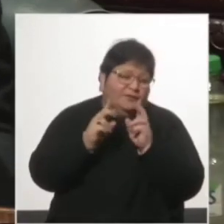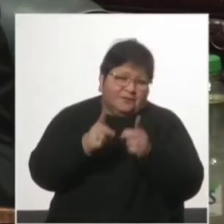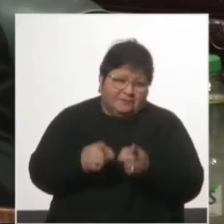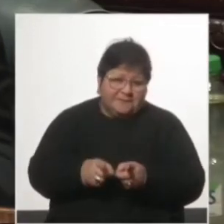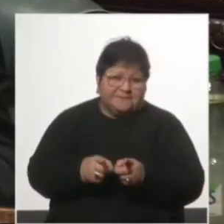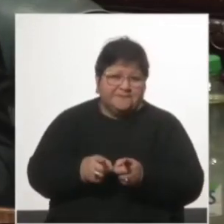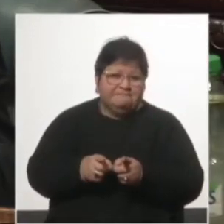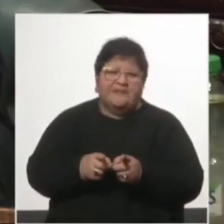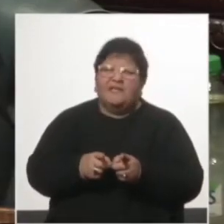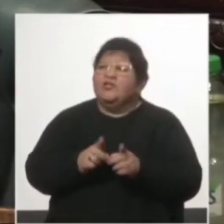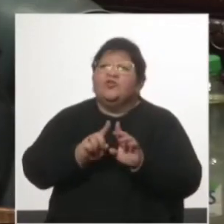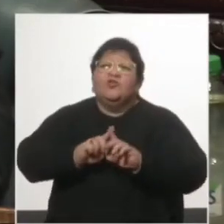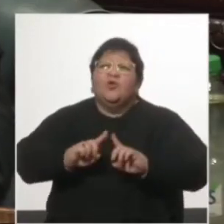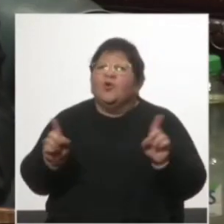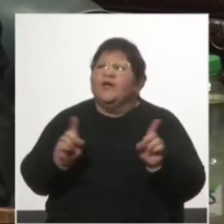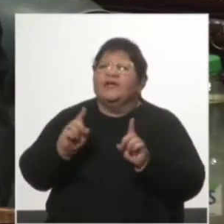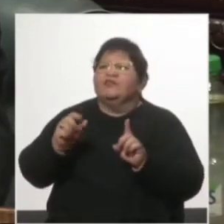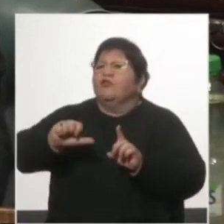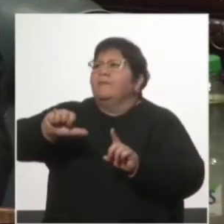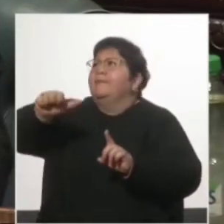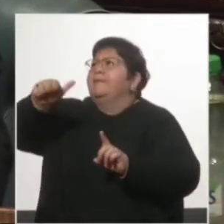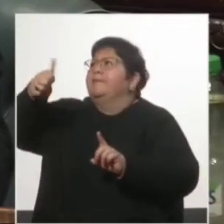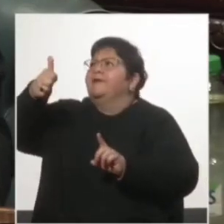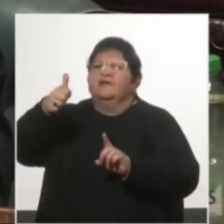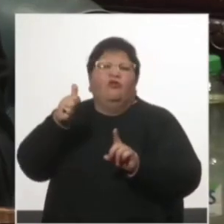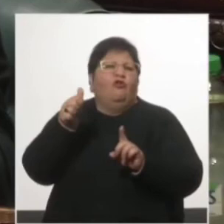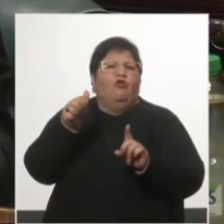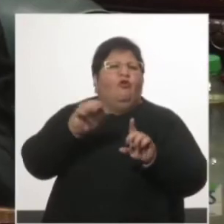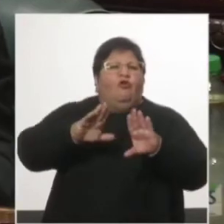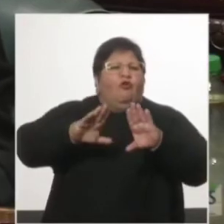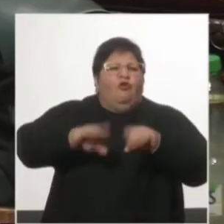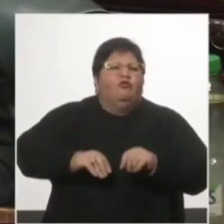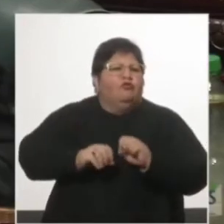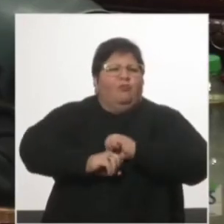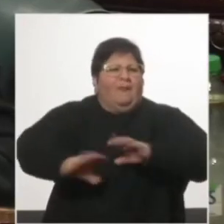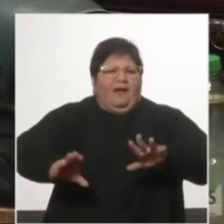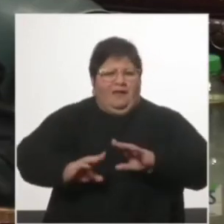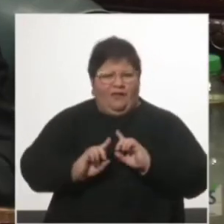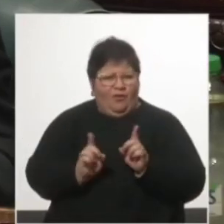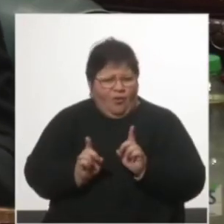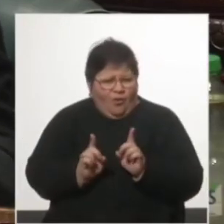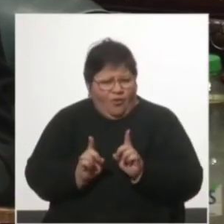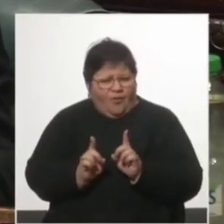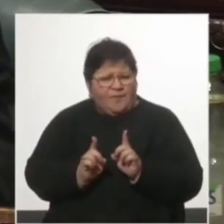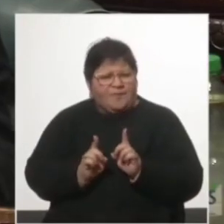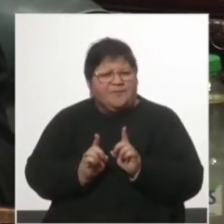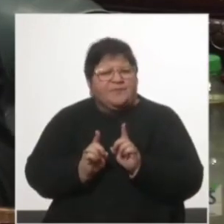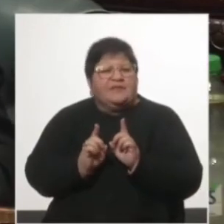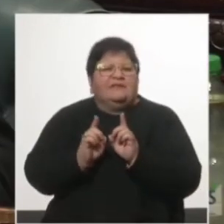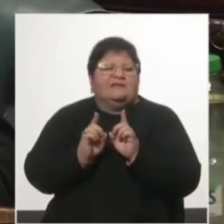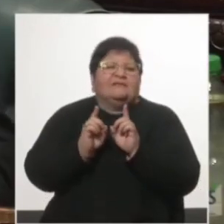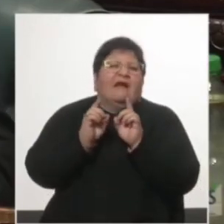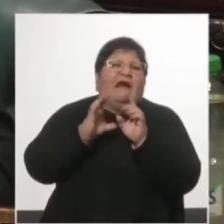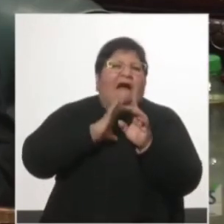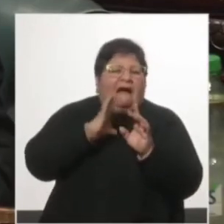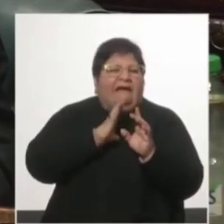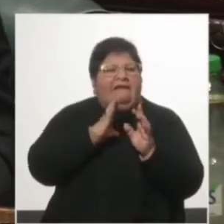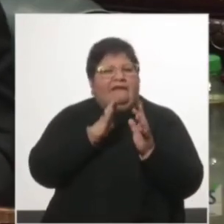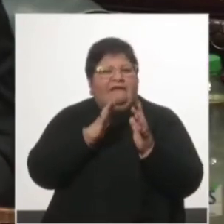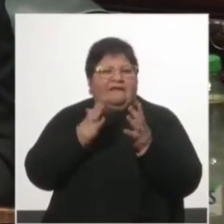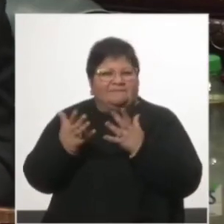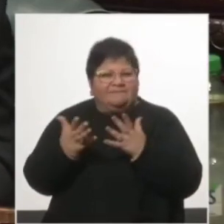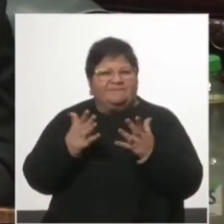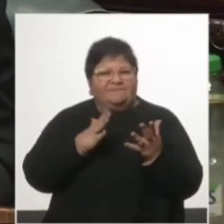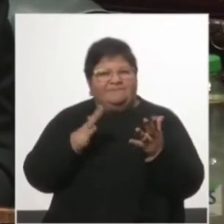ni todo negro ni todo exitoso. La sociedad tiene esos matices, nosotros tenemos que poder transmitirlos. Y